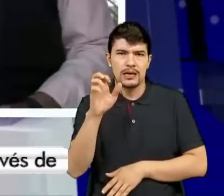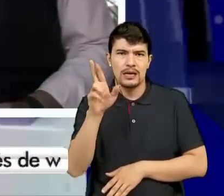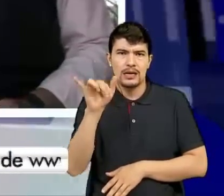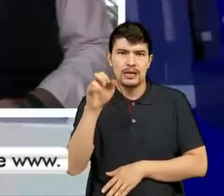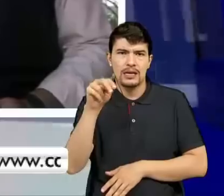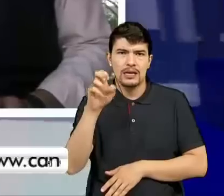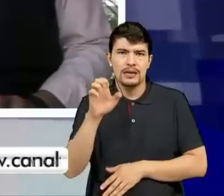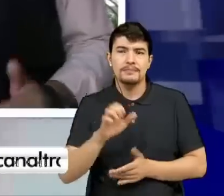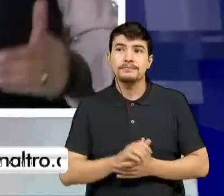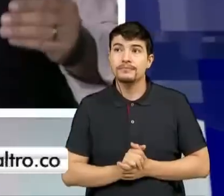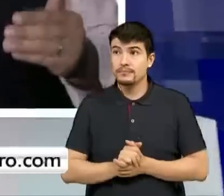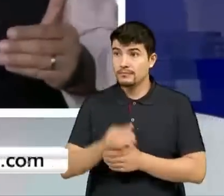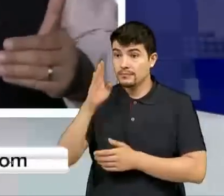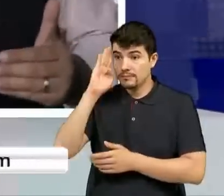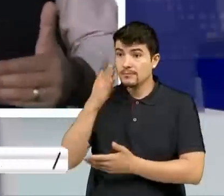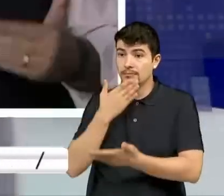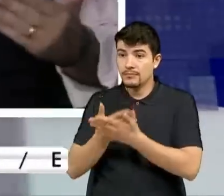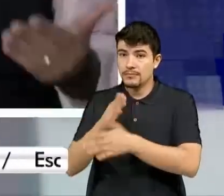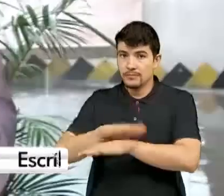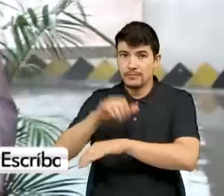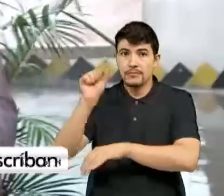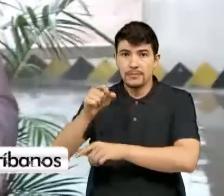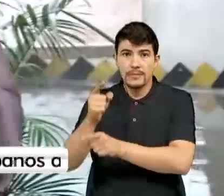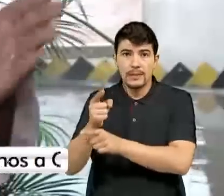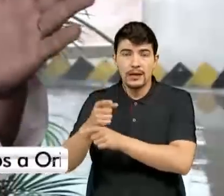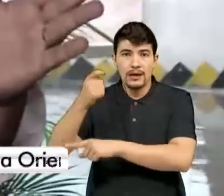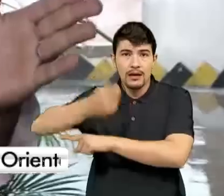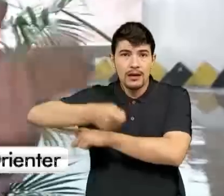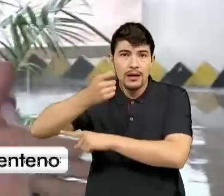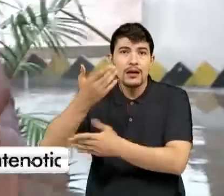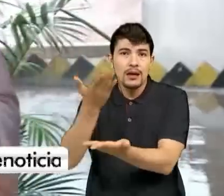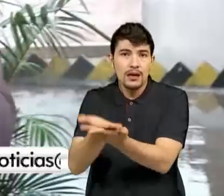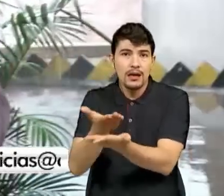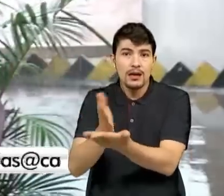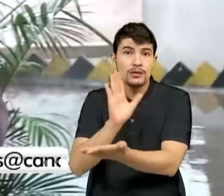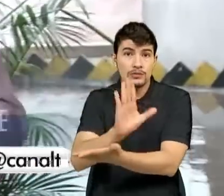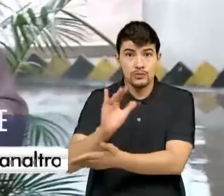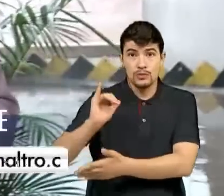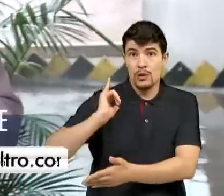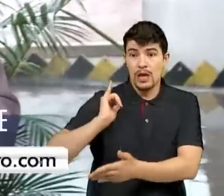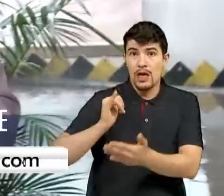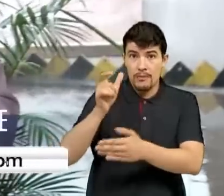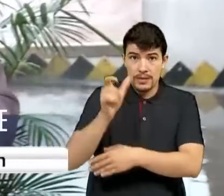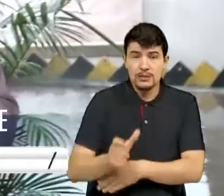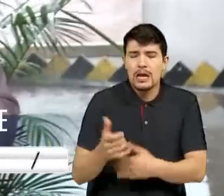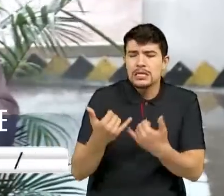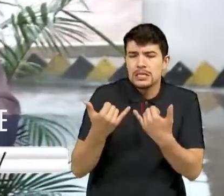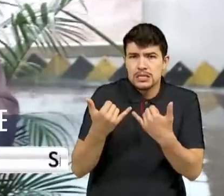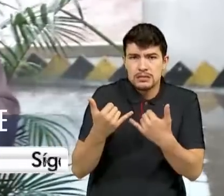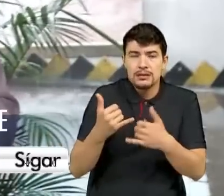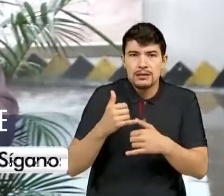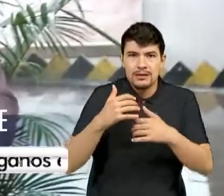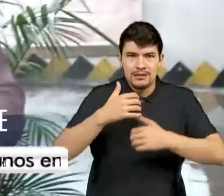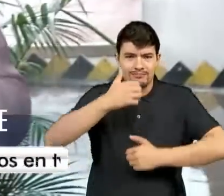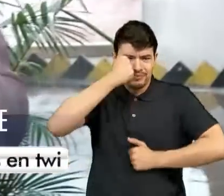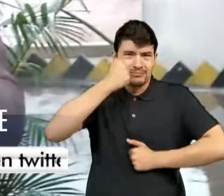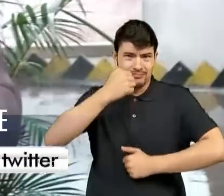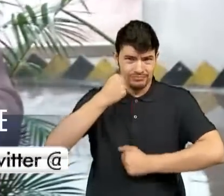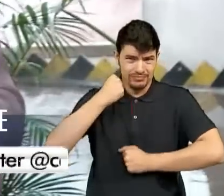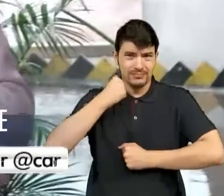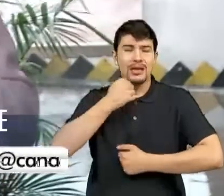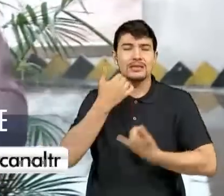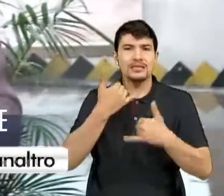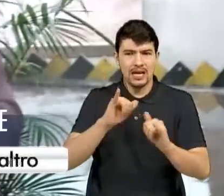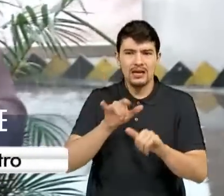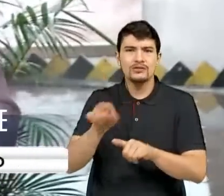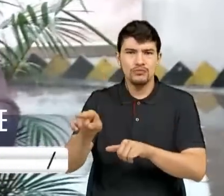Hola, John, sí, buenas tardes. Pues la Fiscalía argumentó que ya este soldado se presentó ante el ente fiscalizador y